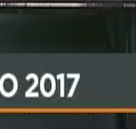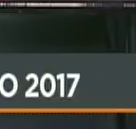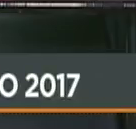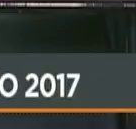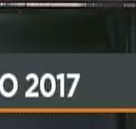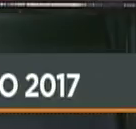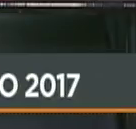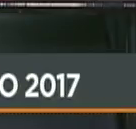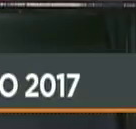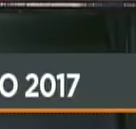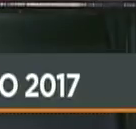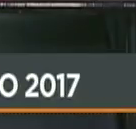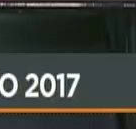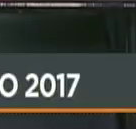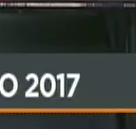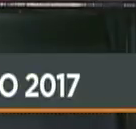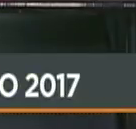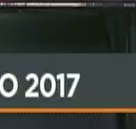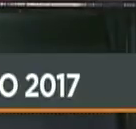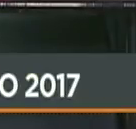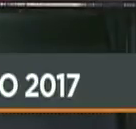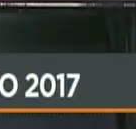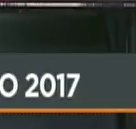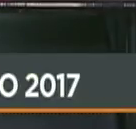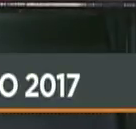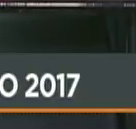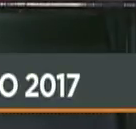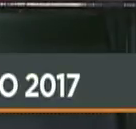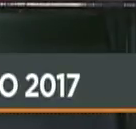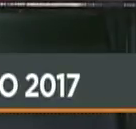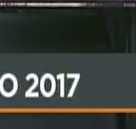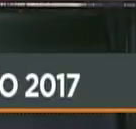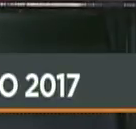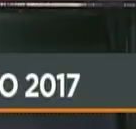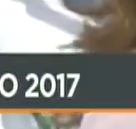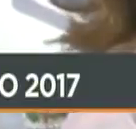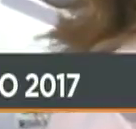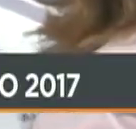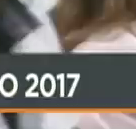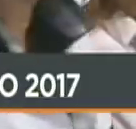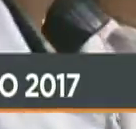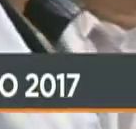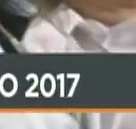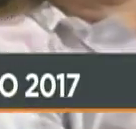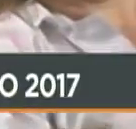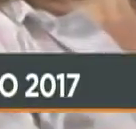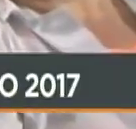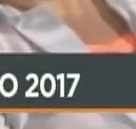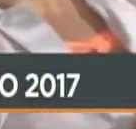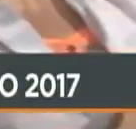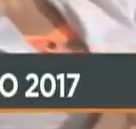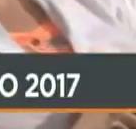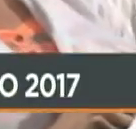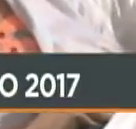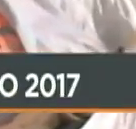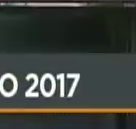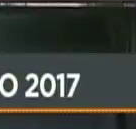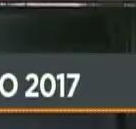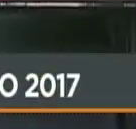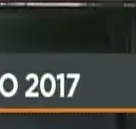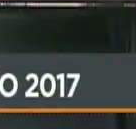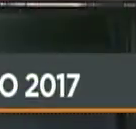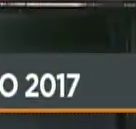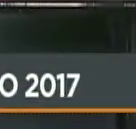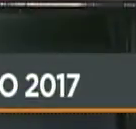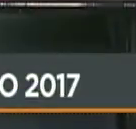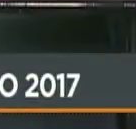misión Barrio Adentro 100%, para que vayamos y tengamos después una clasificación global de todas las